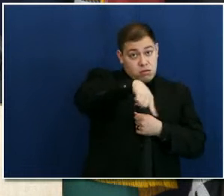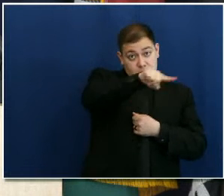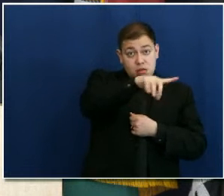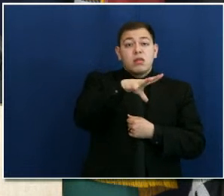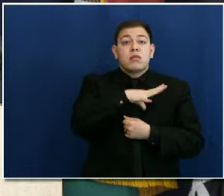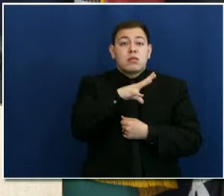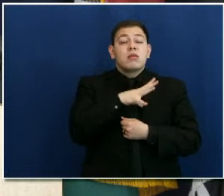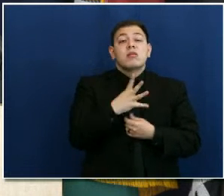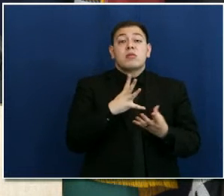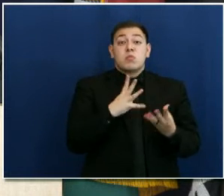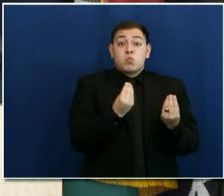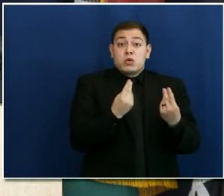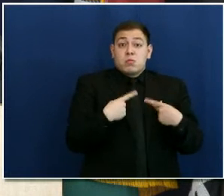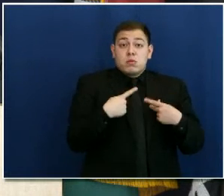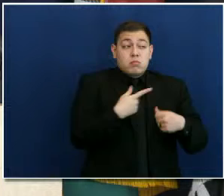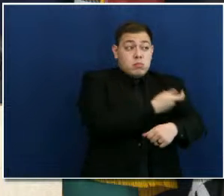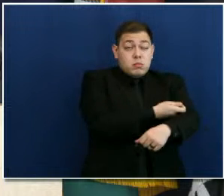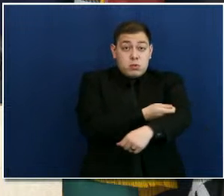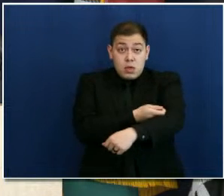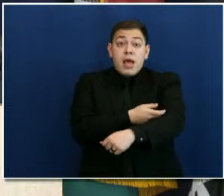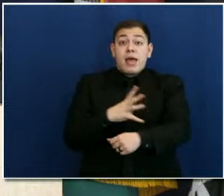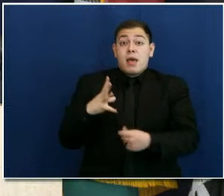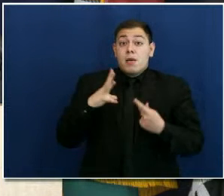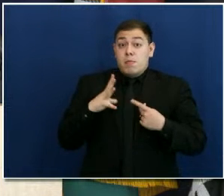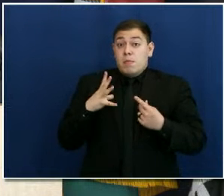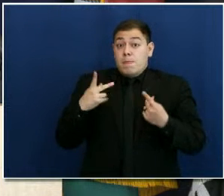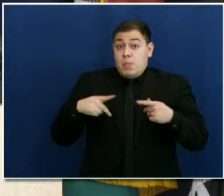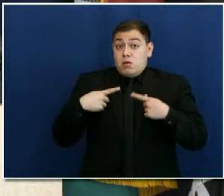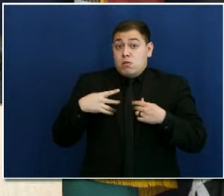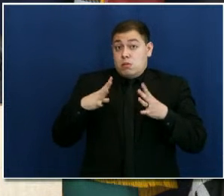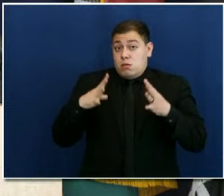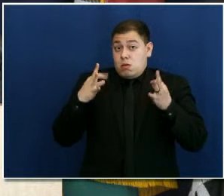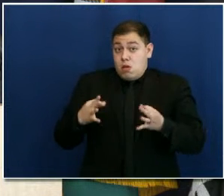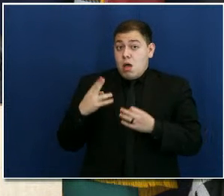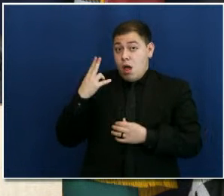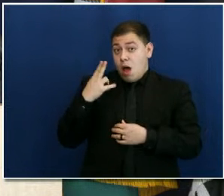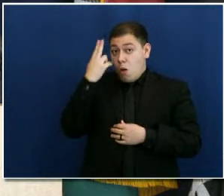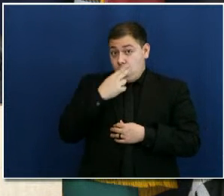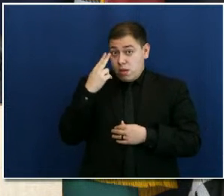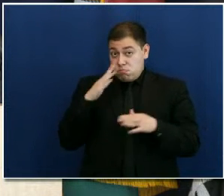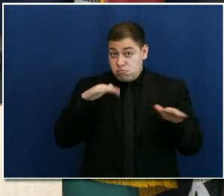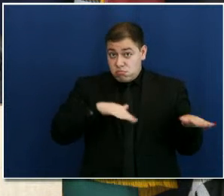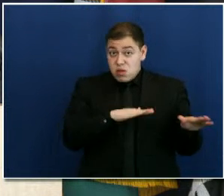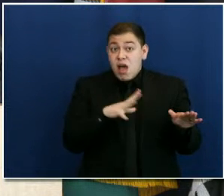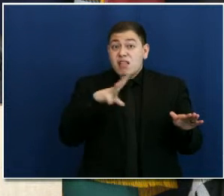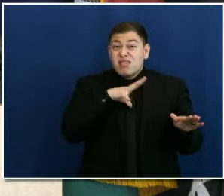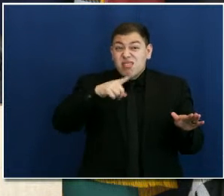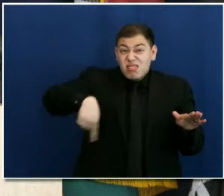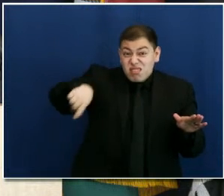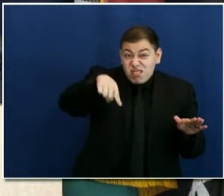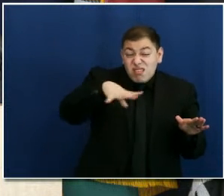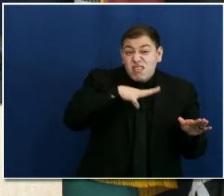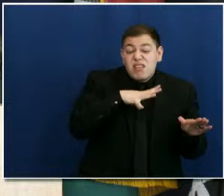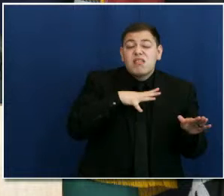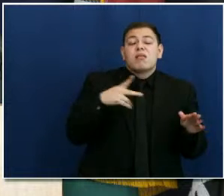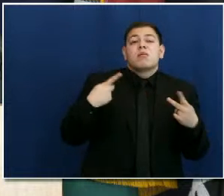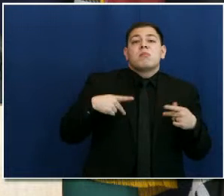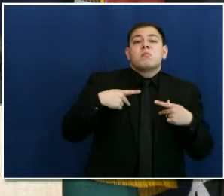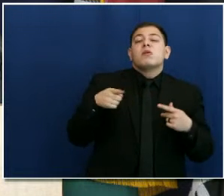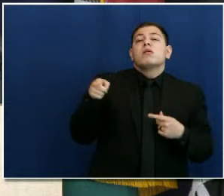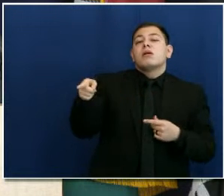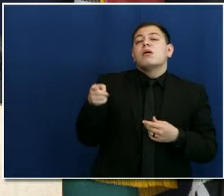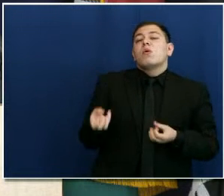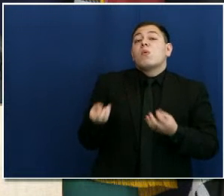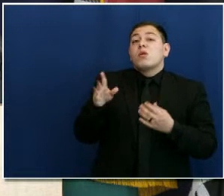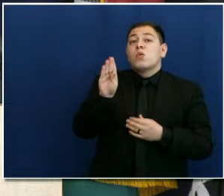elegible también ha sido vacunada, y el 92.9% de la comunidad elegible hawaiana de Islas del Pacífico.